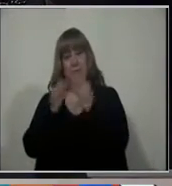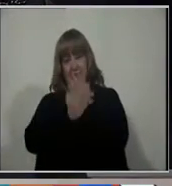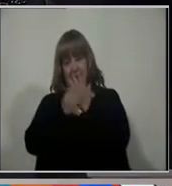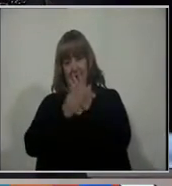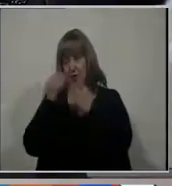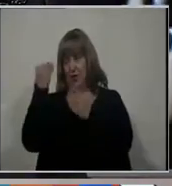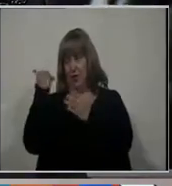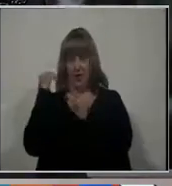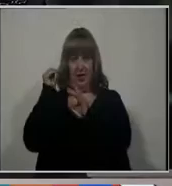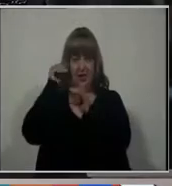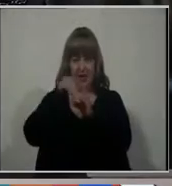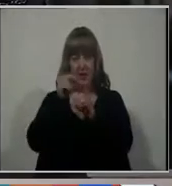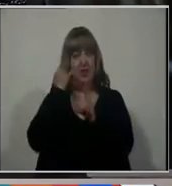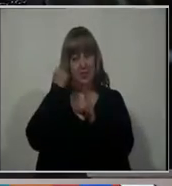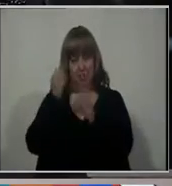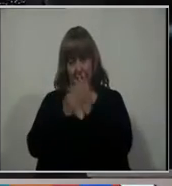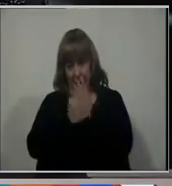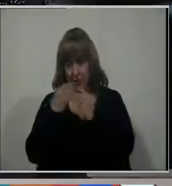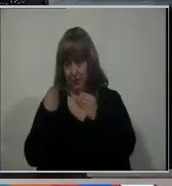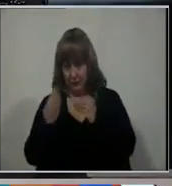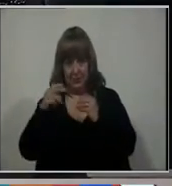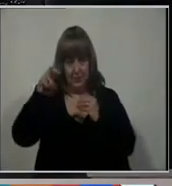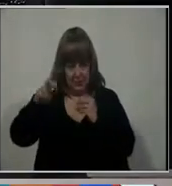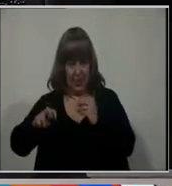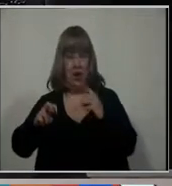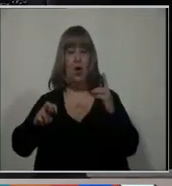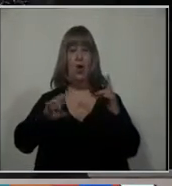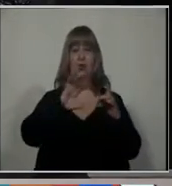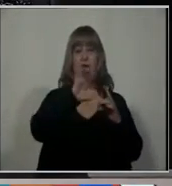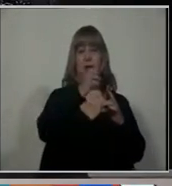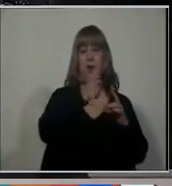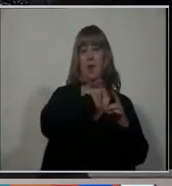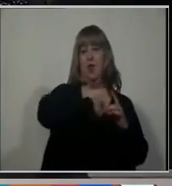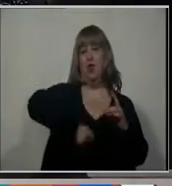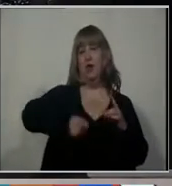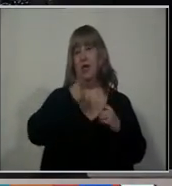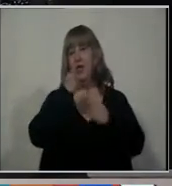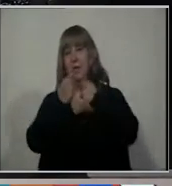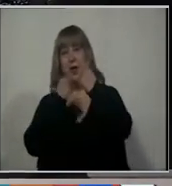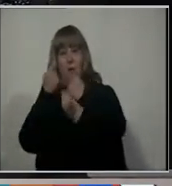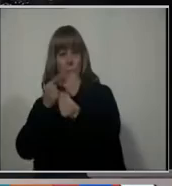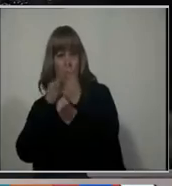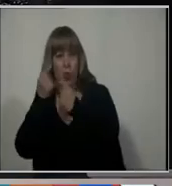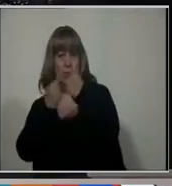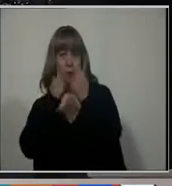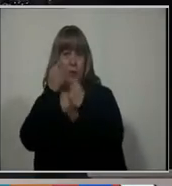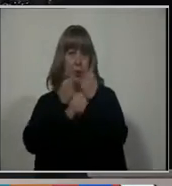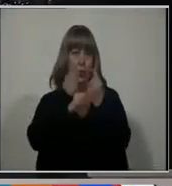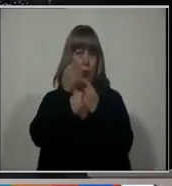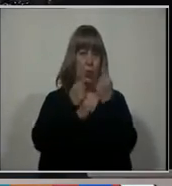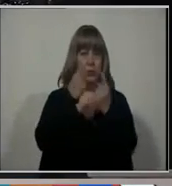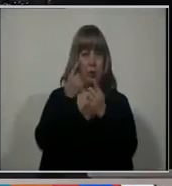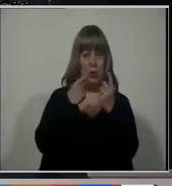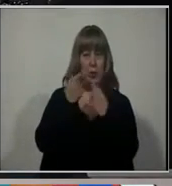algunos enviados de Cambiemos conversando con gobernadores más o menos afines al gobierno de